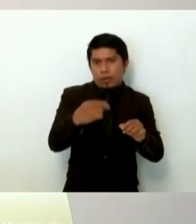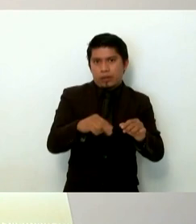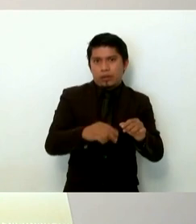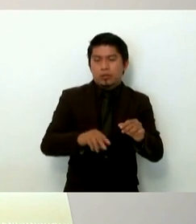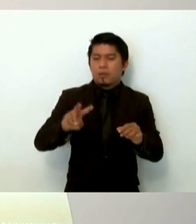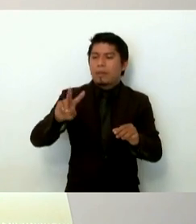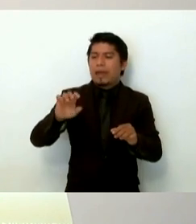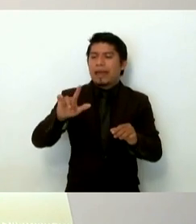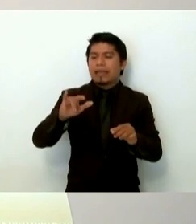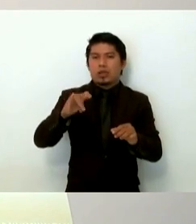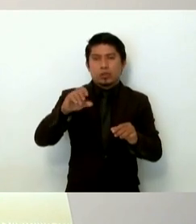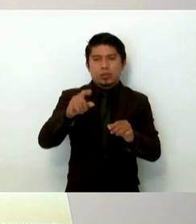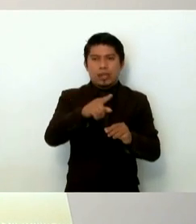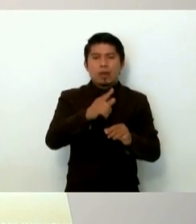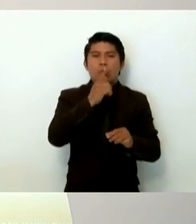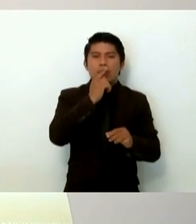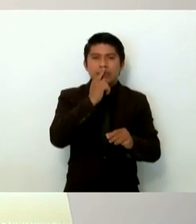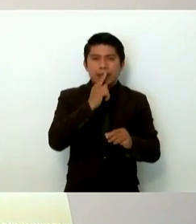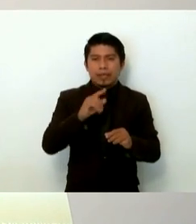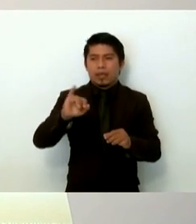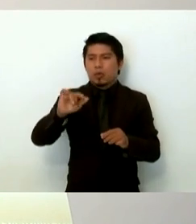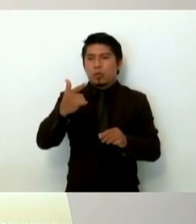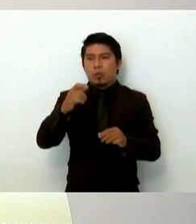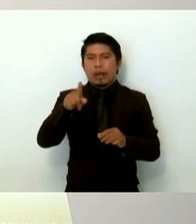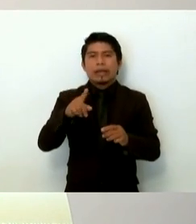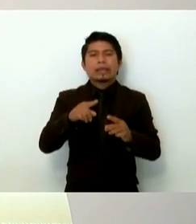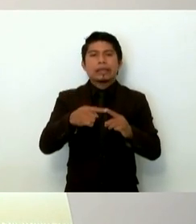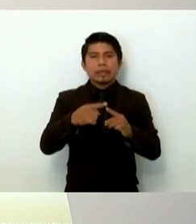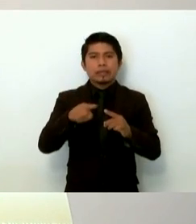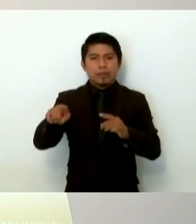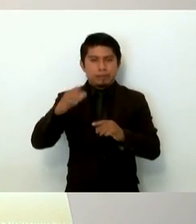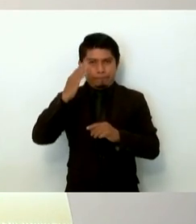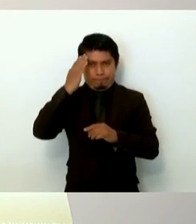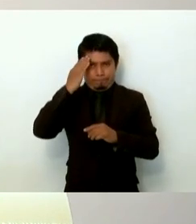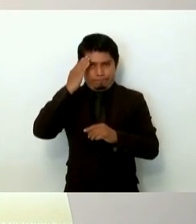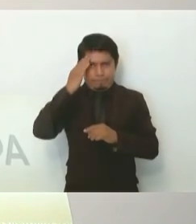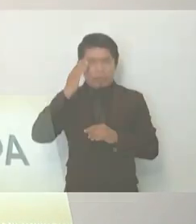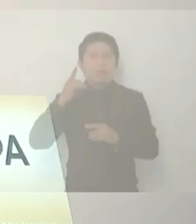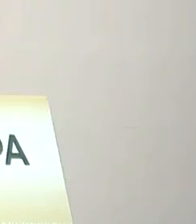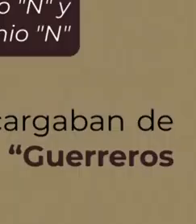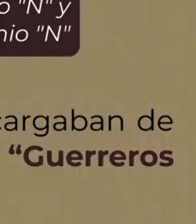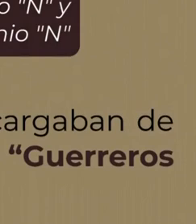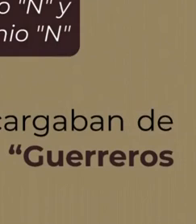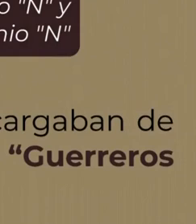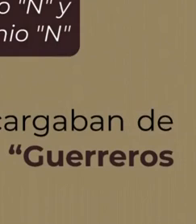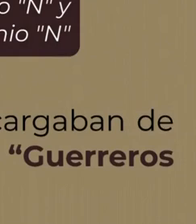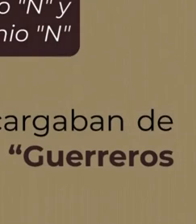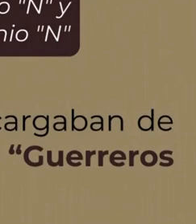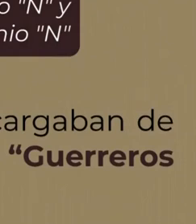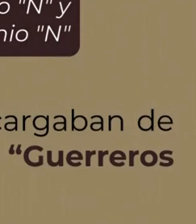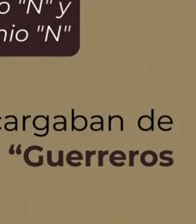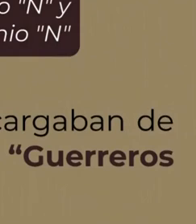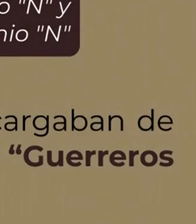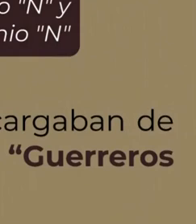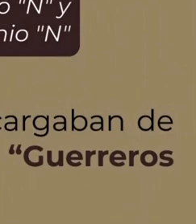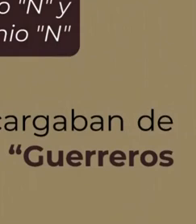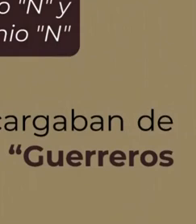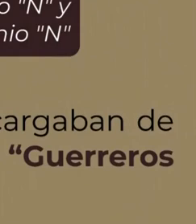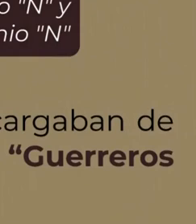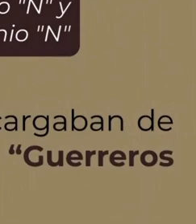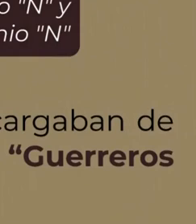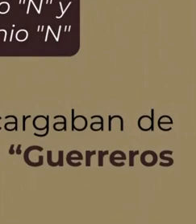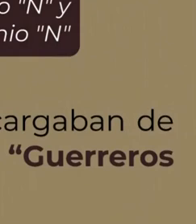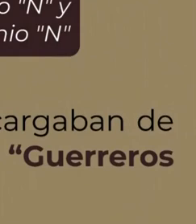Bélicos en la policía de Iguala, que estaba a las órdenes de Guerreros Unidos. Ponemos solamente las